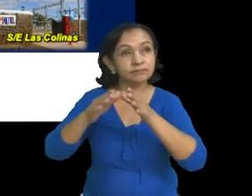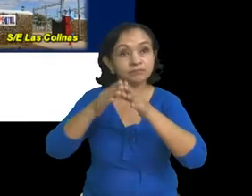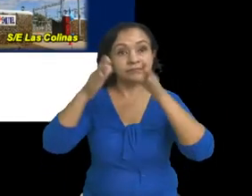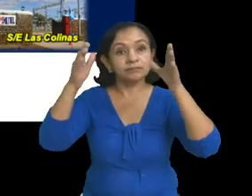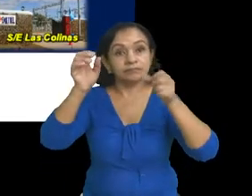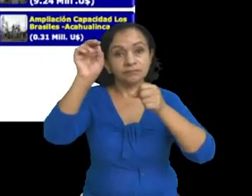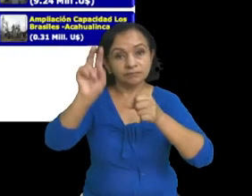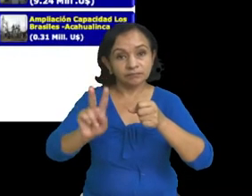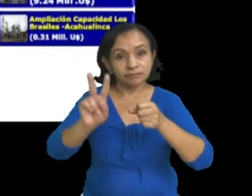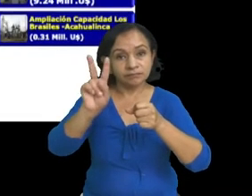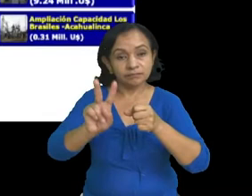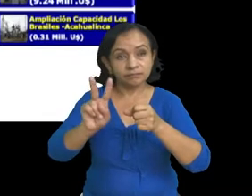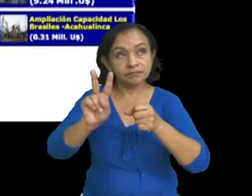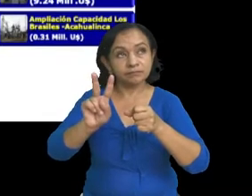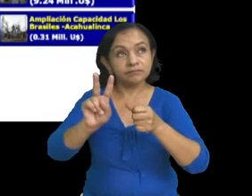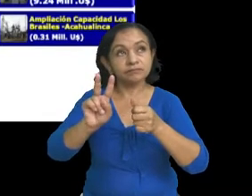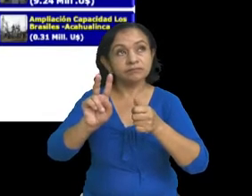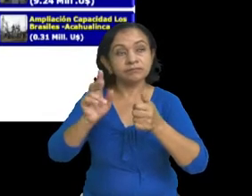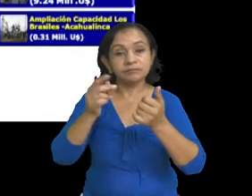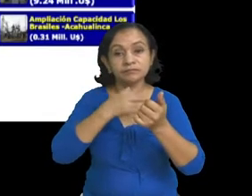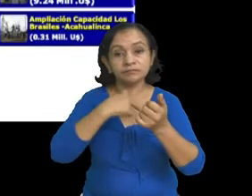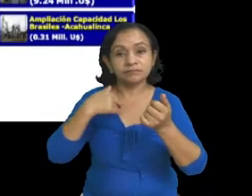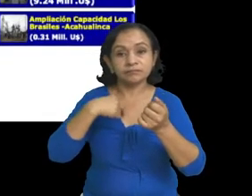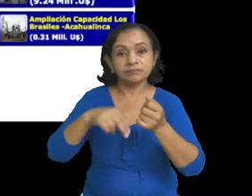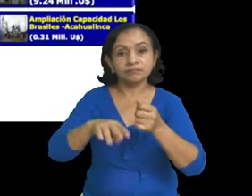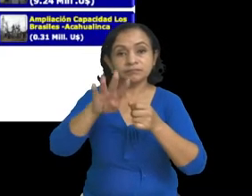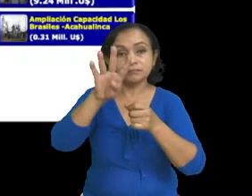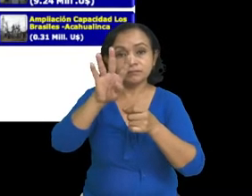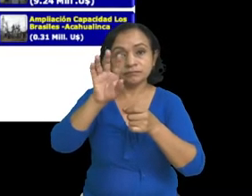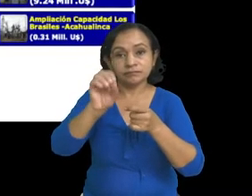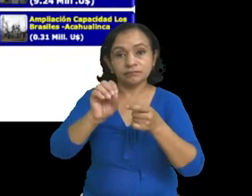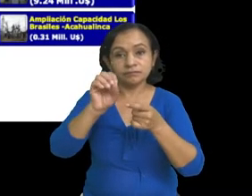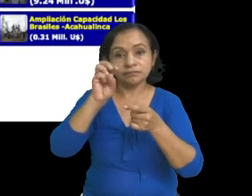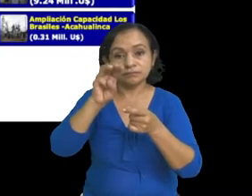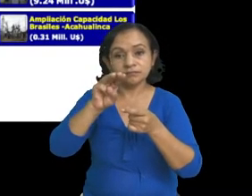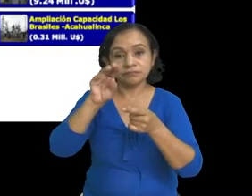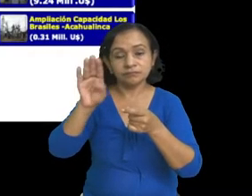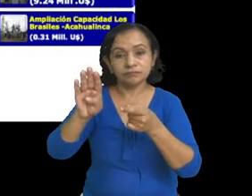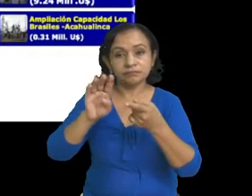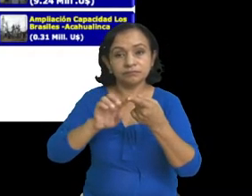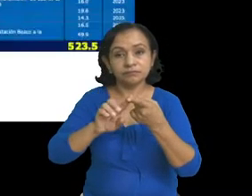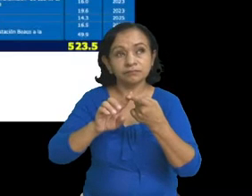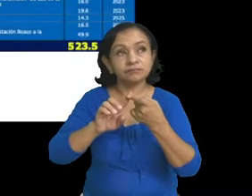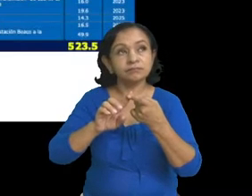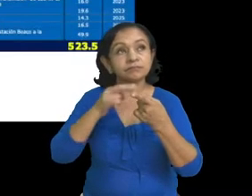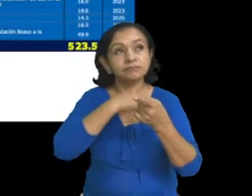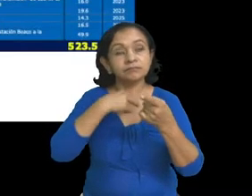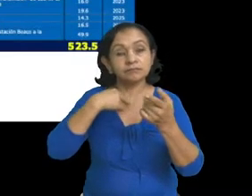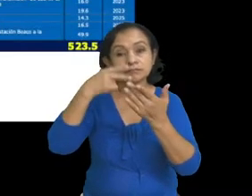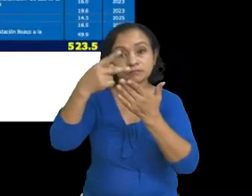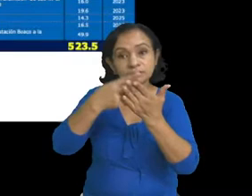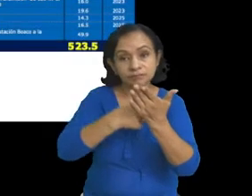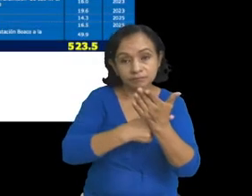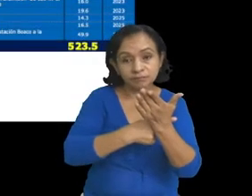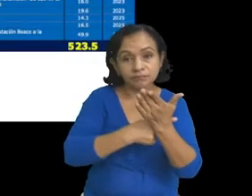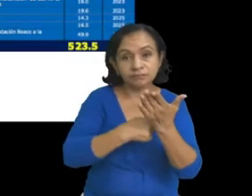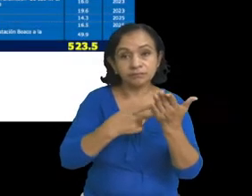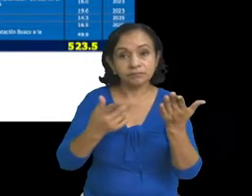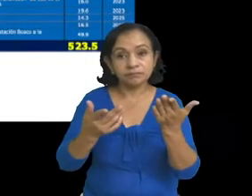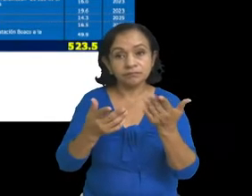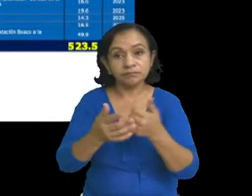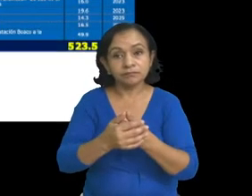vamos a poner un segundo transformador de potencia de 40 MVA en lo que es la subestación. Estos son los proyectos que hemos